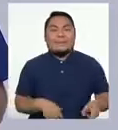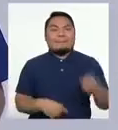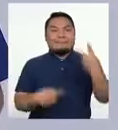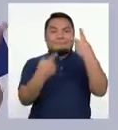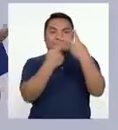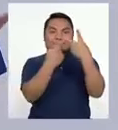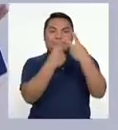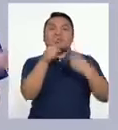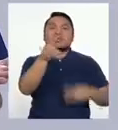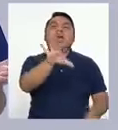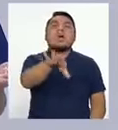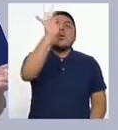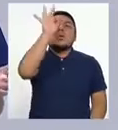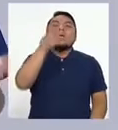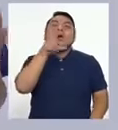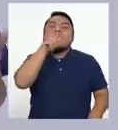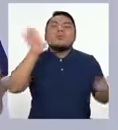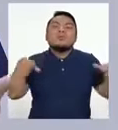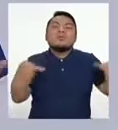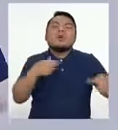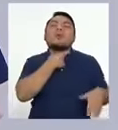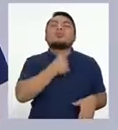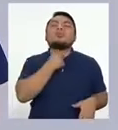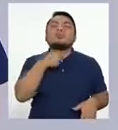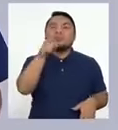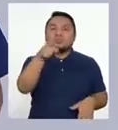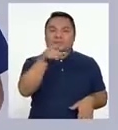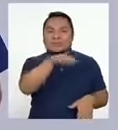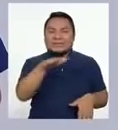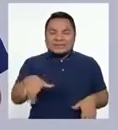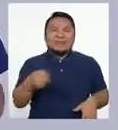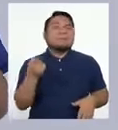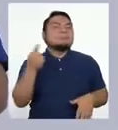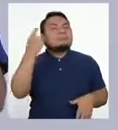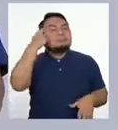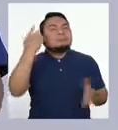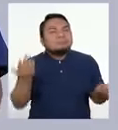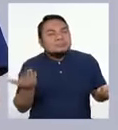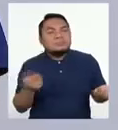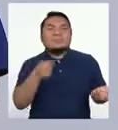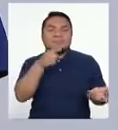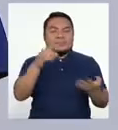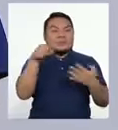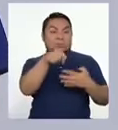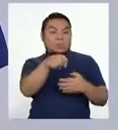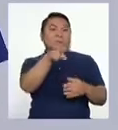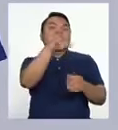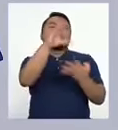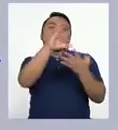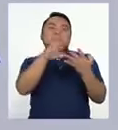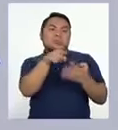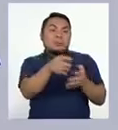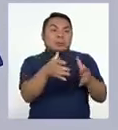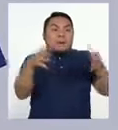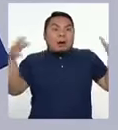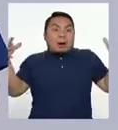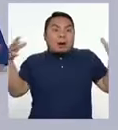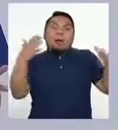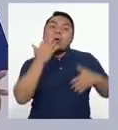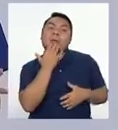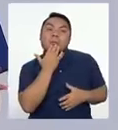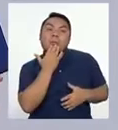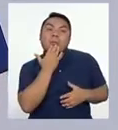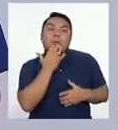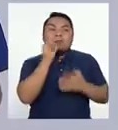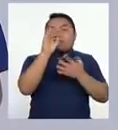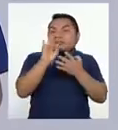dos tipos de ave que más le ha gustado a tu hija o hijo. Mencionar las características que observan, tamaño, color,